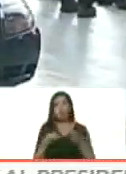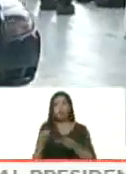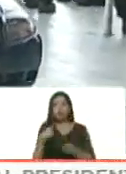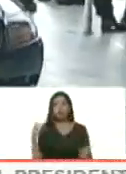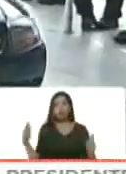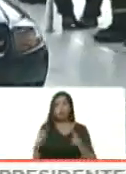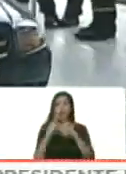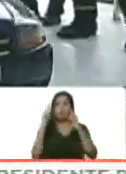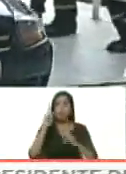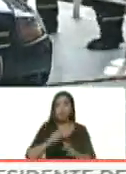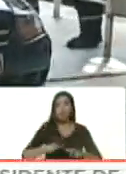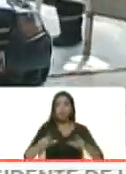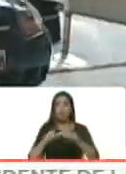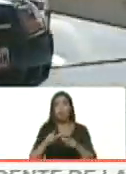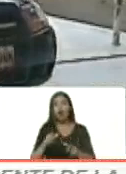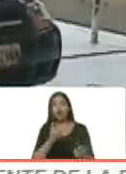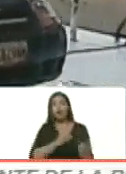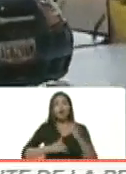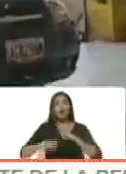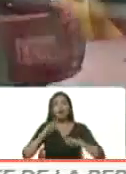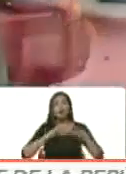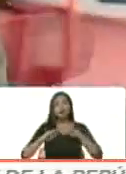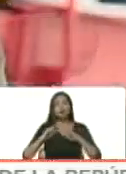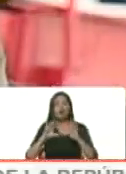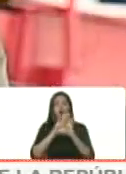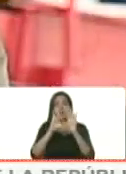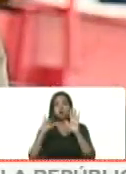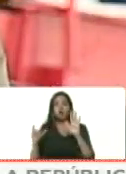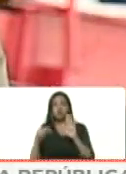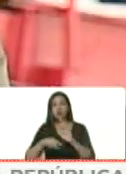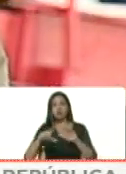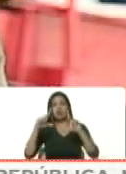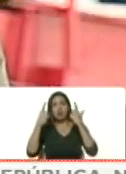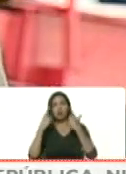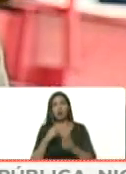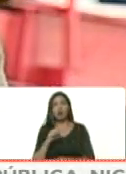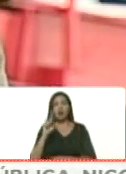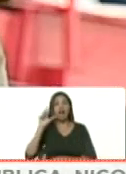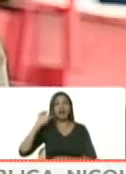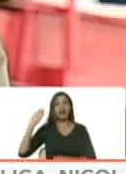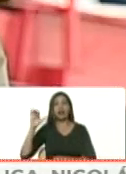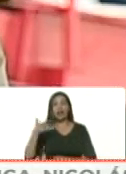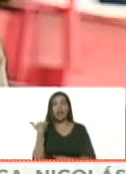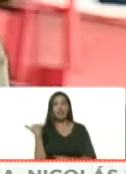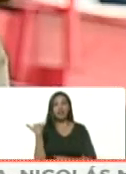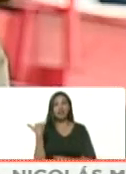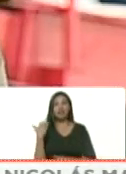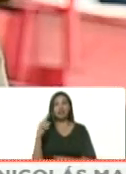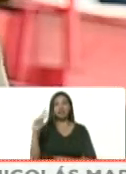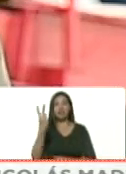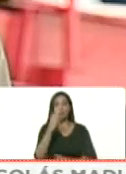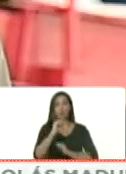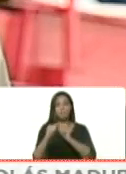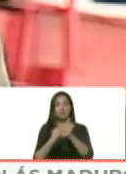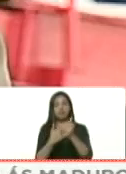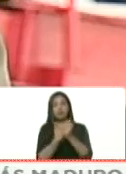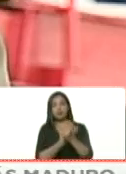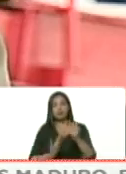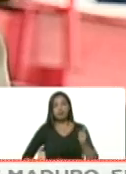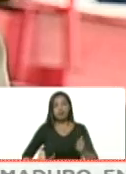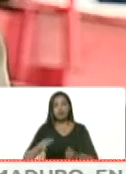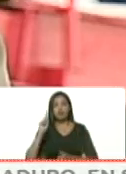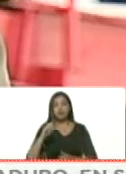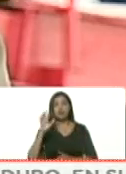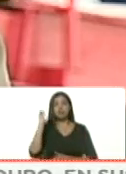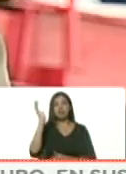con nosotros la querida constituyente por La Guaira, Gladys Requena, segunda vicepresidenta de